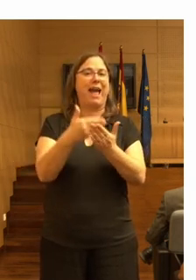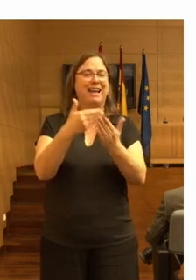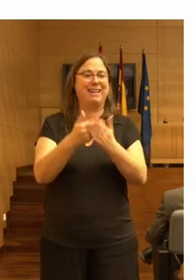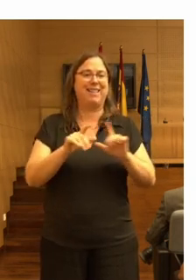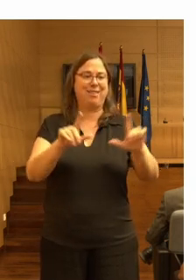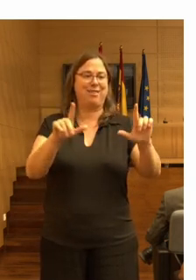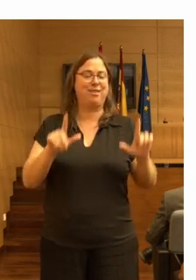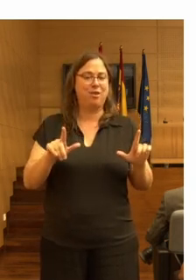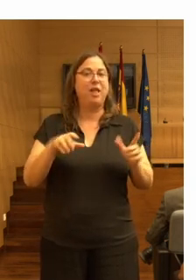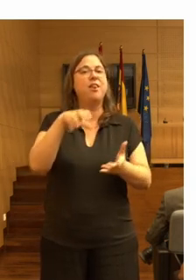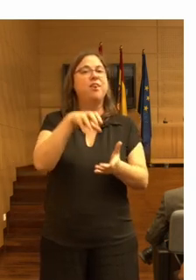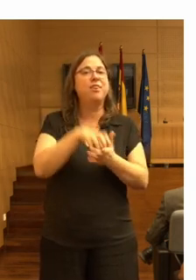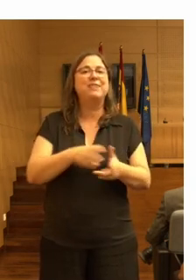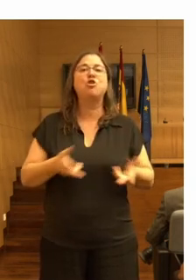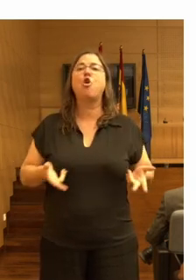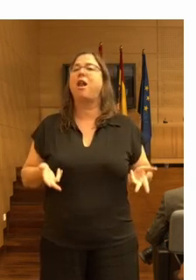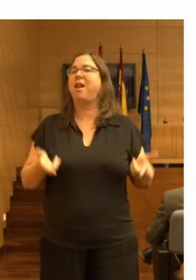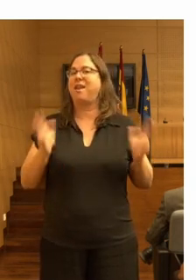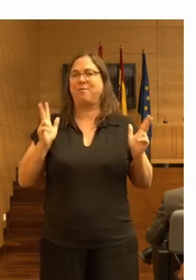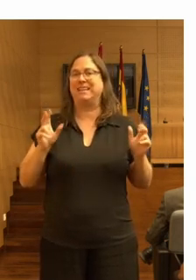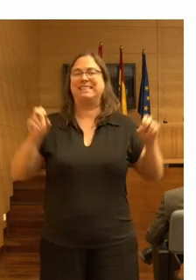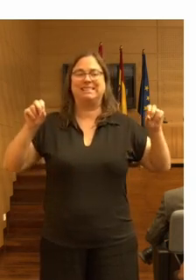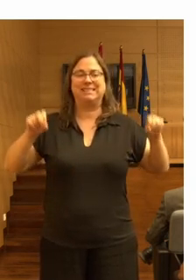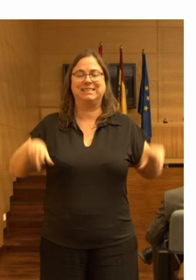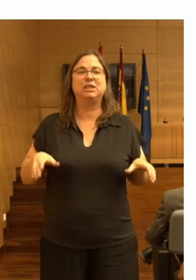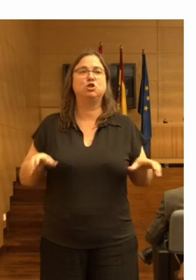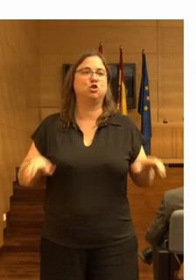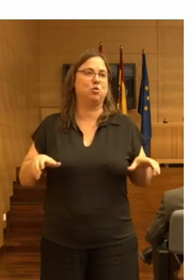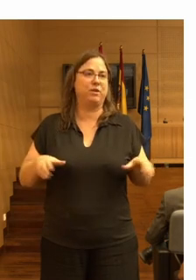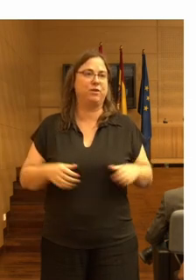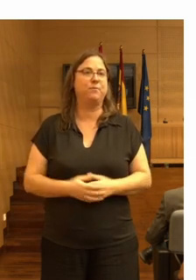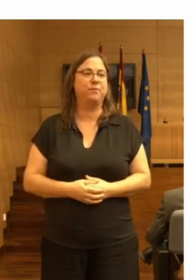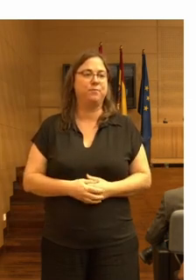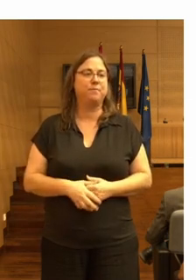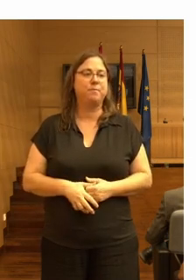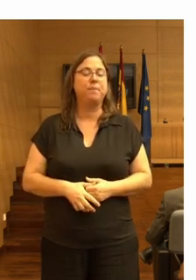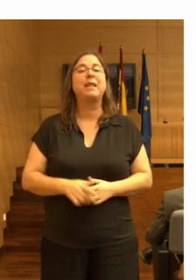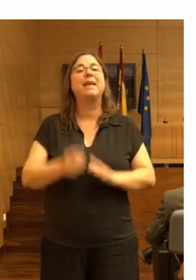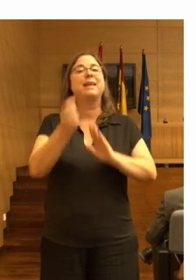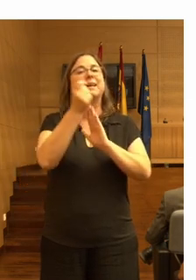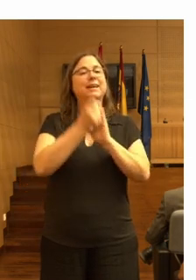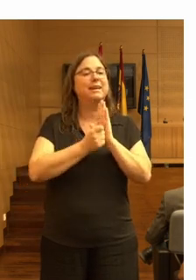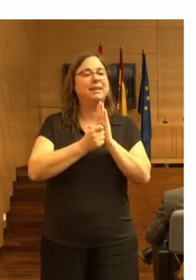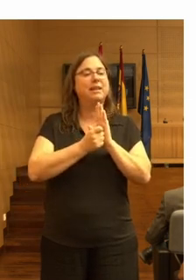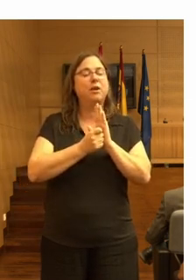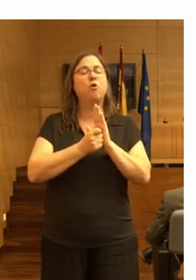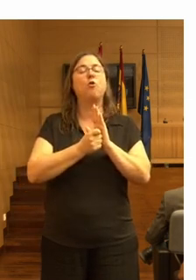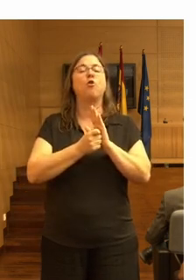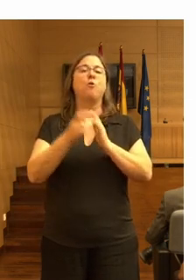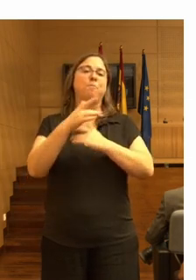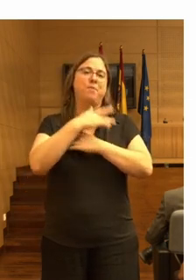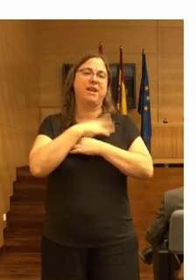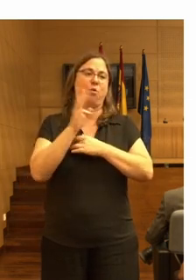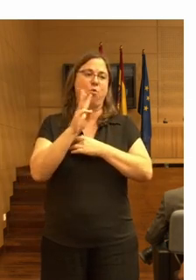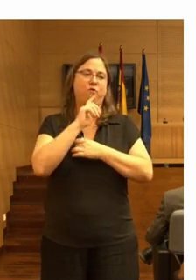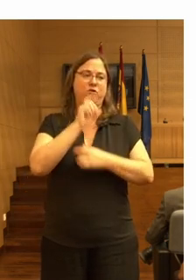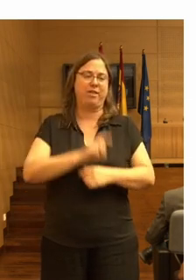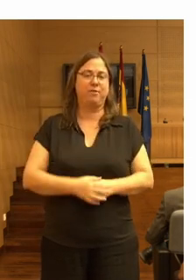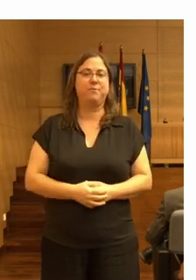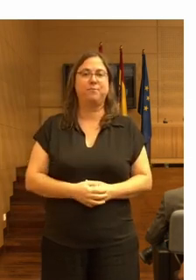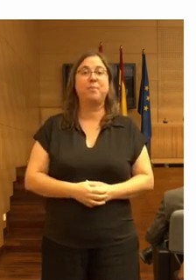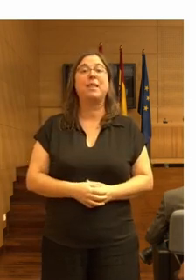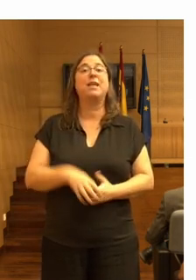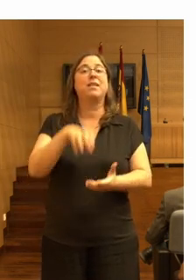acreditación como centros libres de sujeciones según criterios de María Wolf.